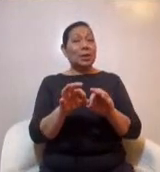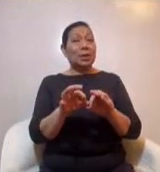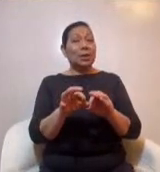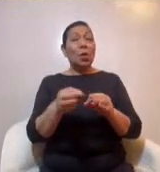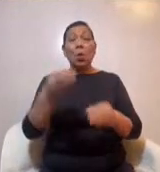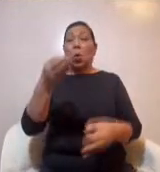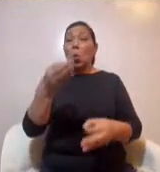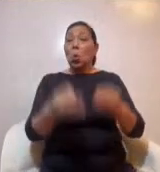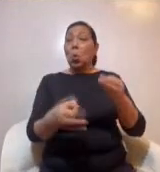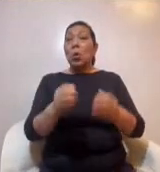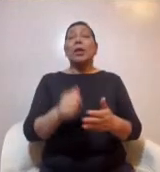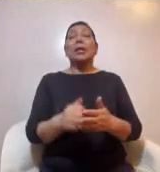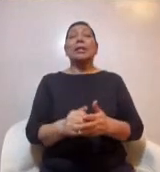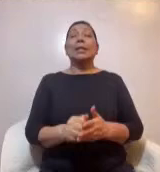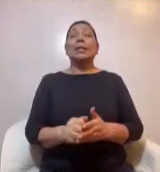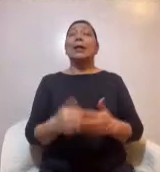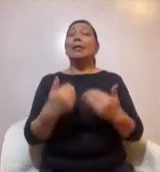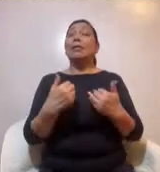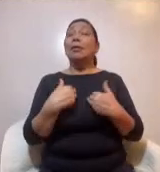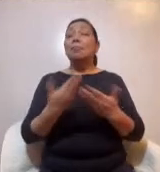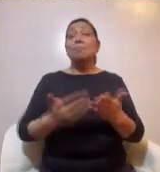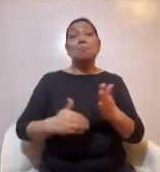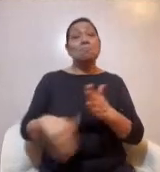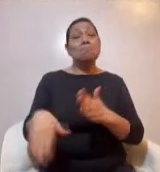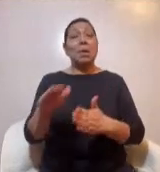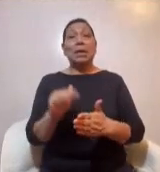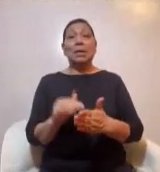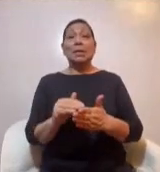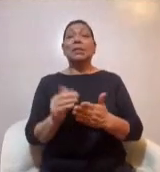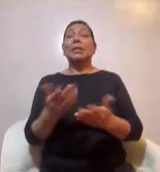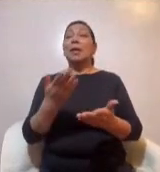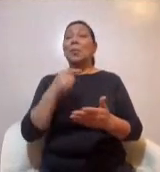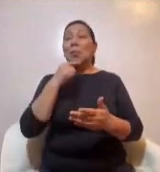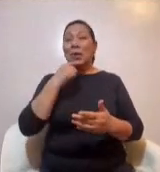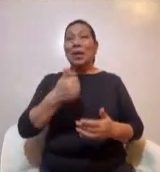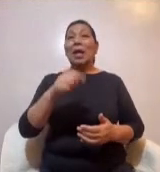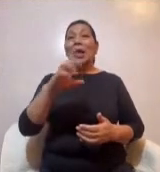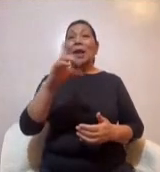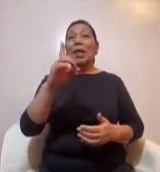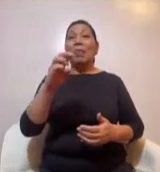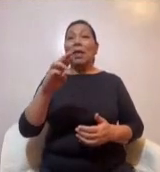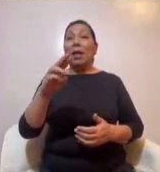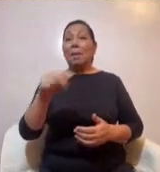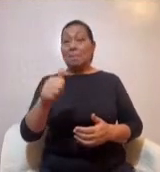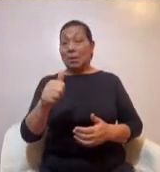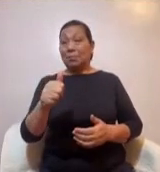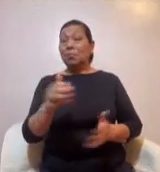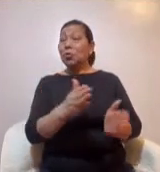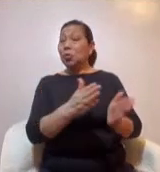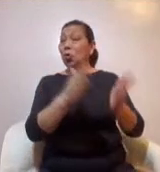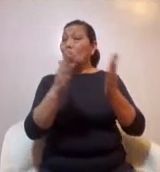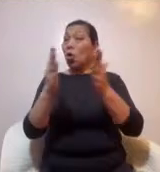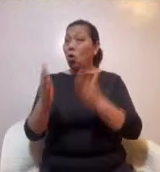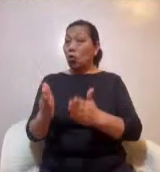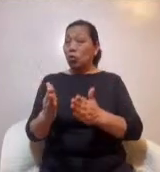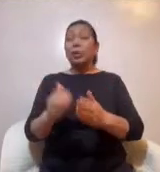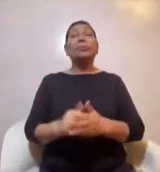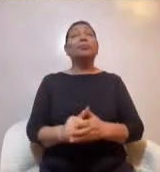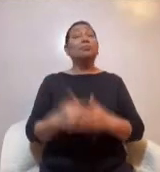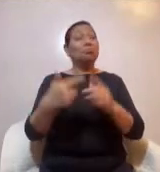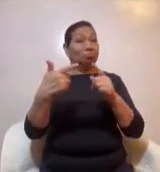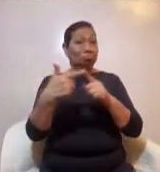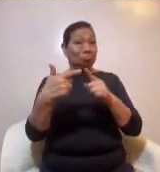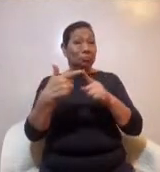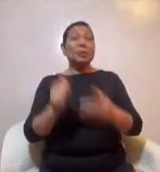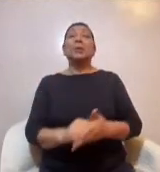fundamental en la sentencia y que lo resalta muy bien la magistrada Ledesma, ¿no? Por otro lado, otro